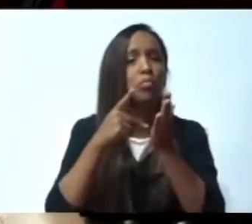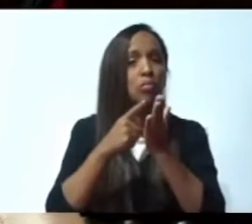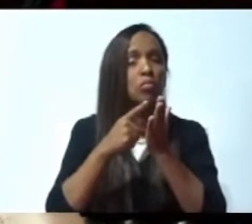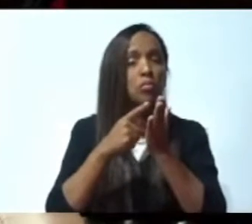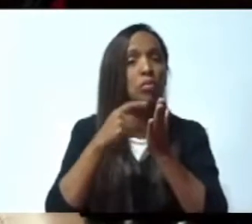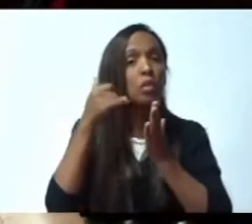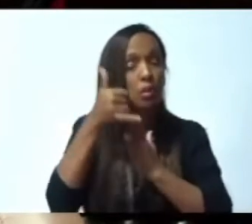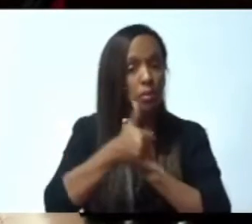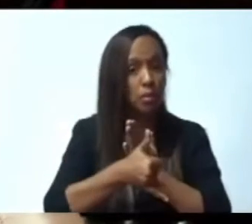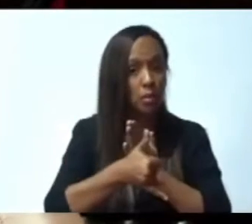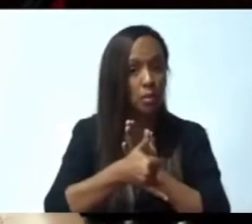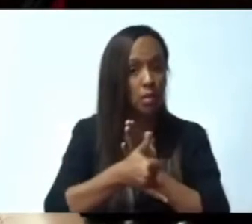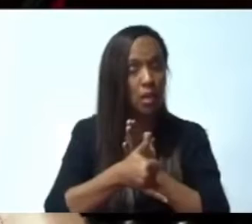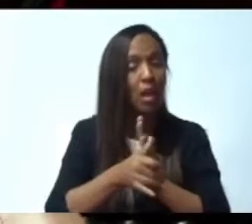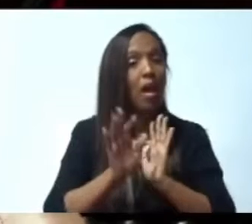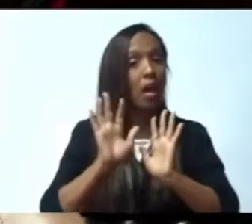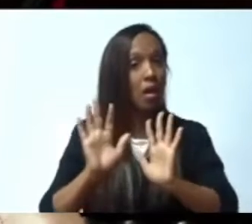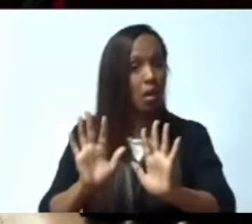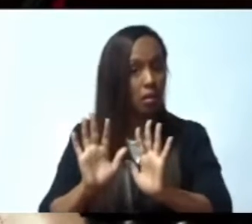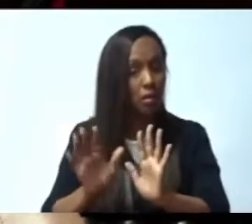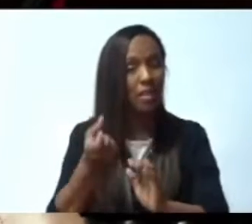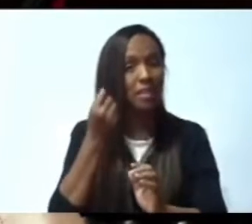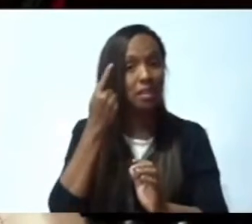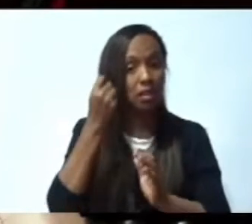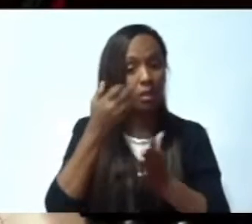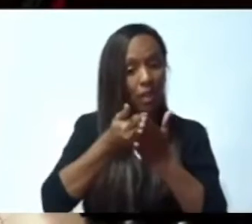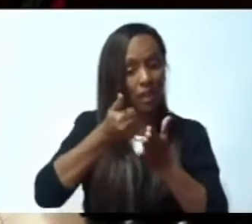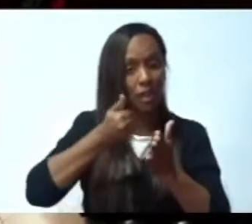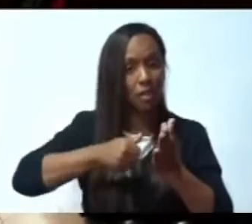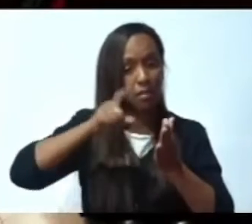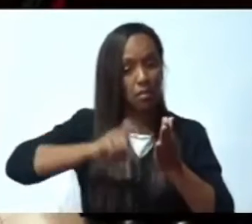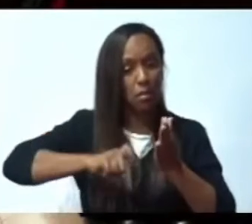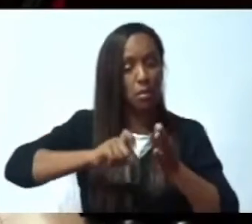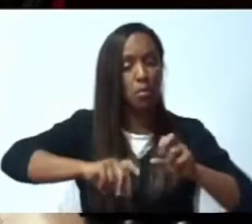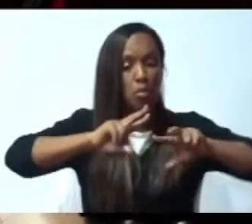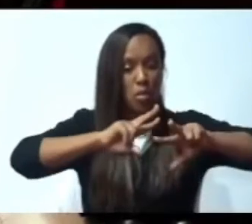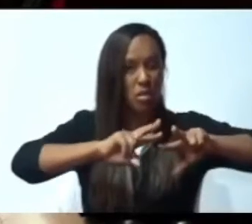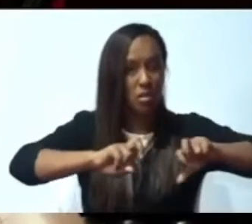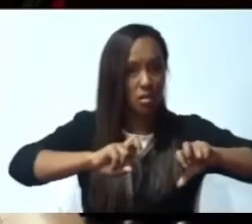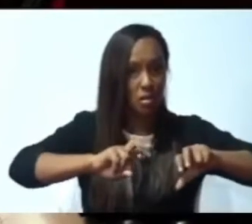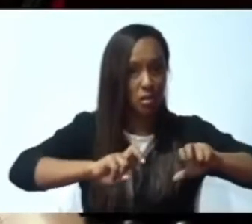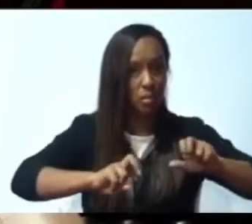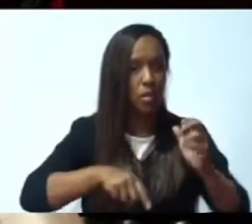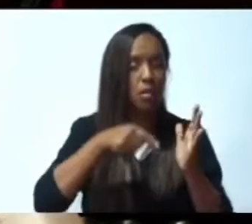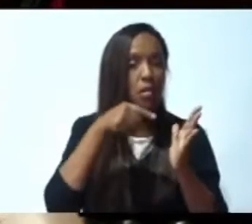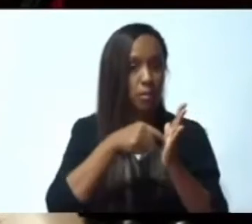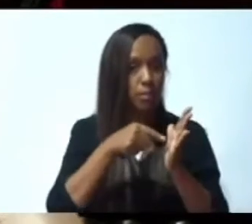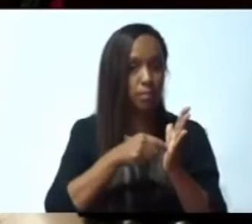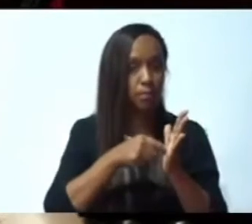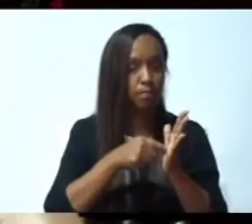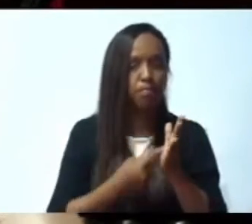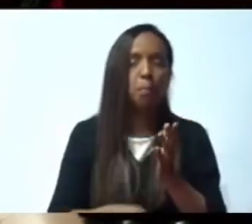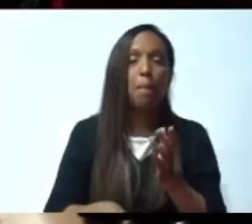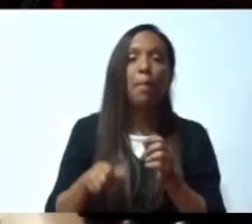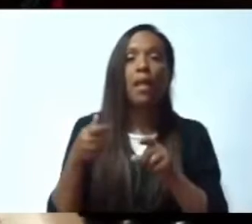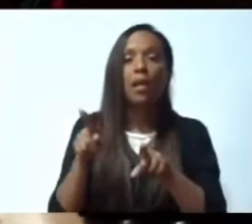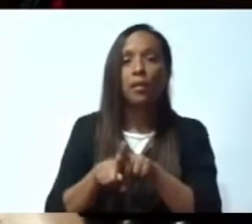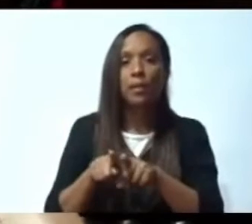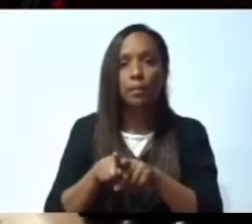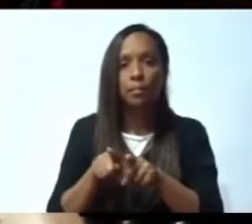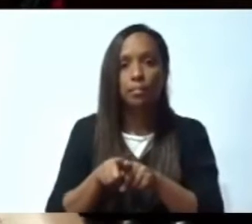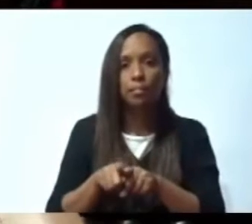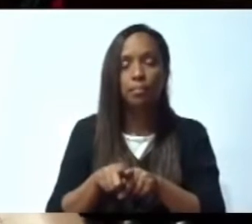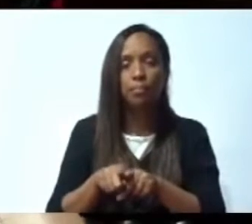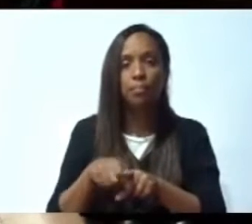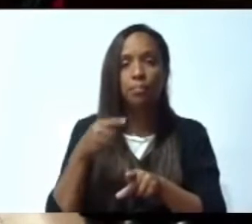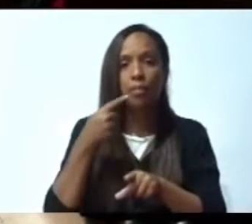ser estudiado y analizado un poquito mejor. Igualmente, el tema del etiquetado. En el etiquetado se habla que